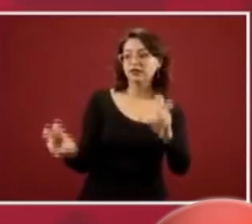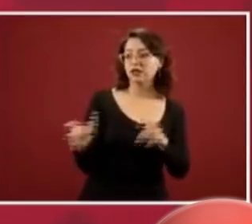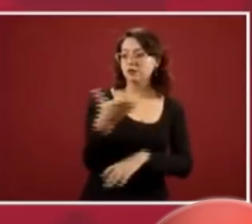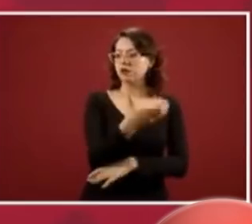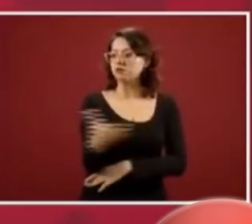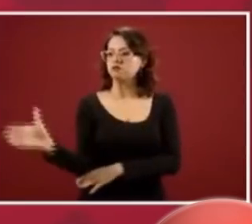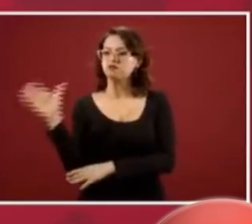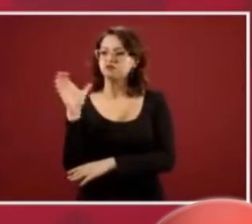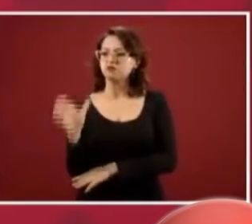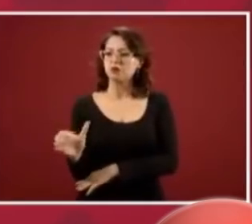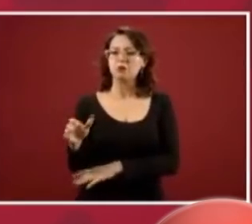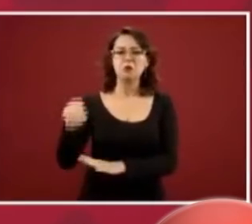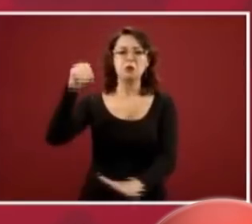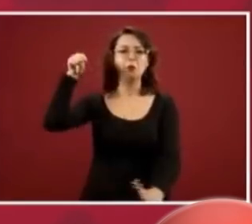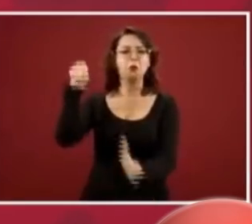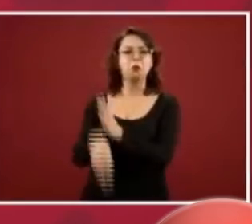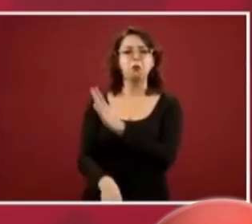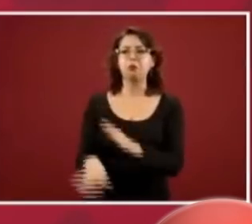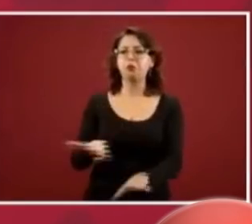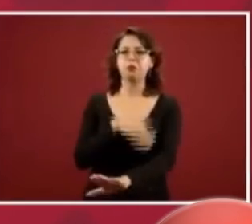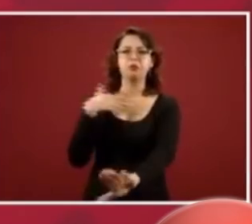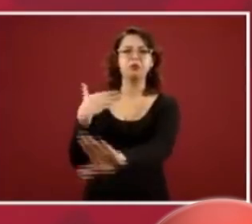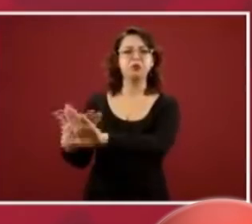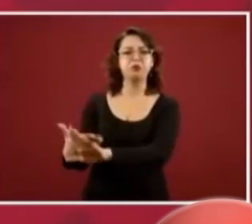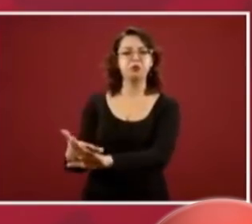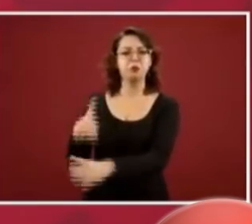acabaron con el ejido.